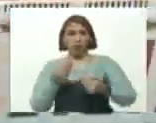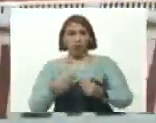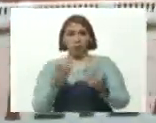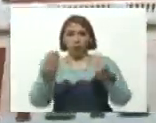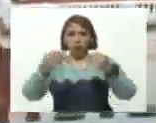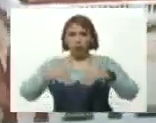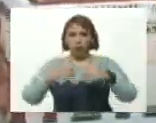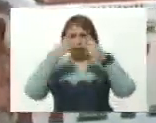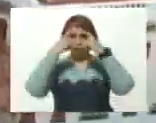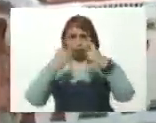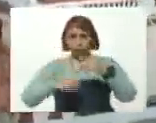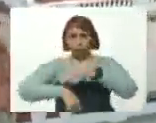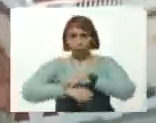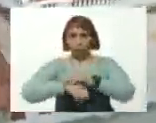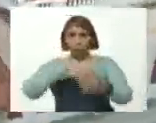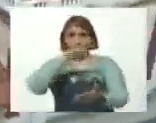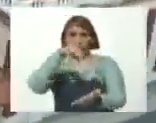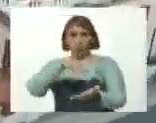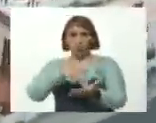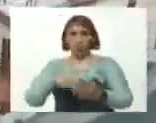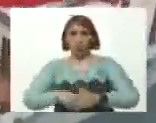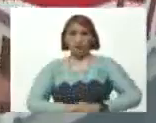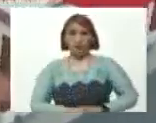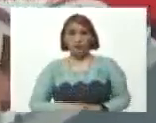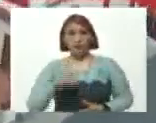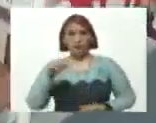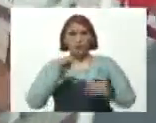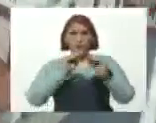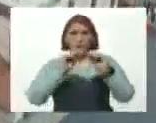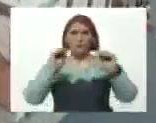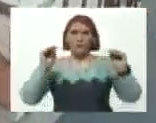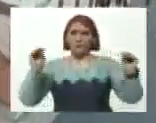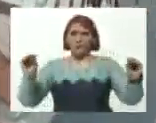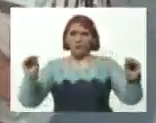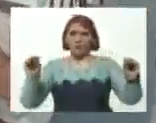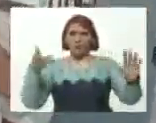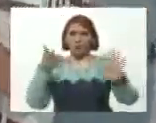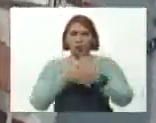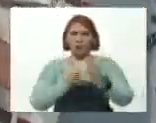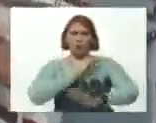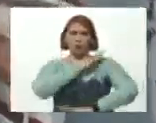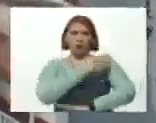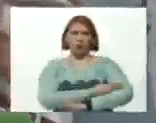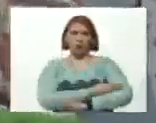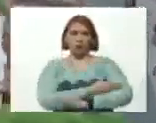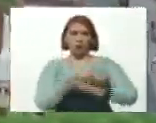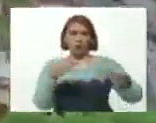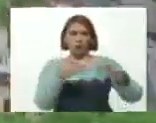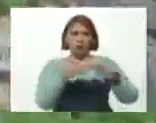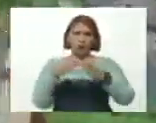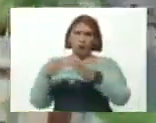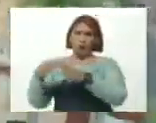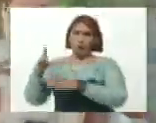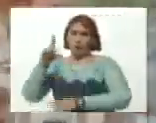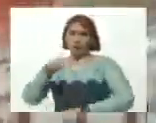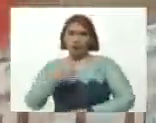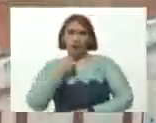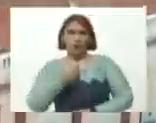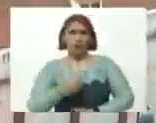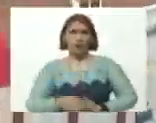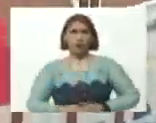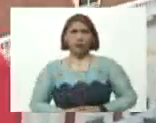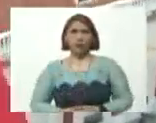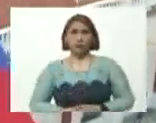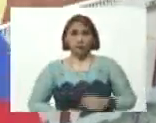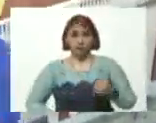el talento de fútbol nacional. También ha llamado a lo que es el fortalecimiento de los clubes y también ha dicho que